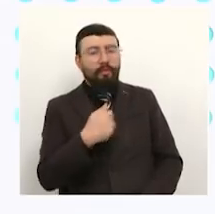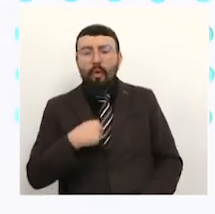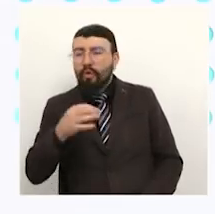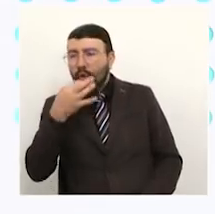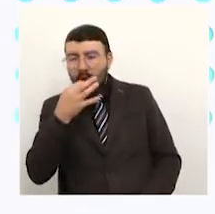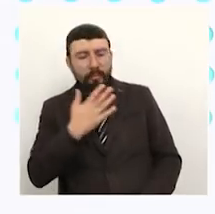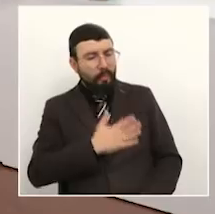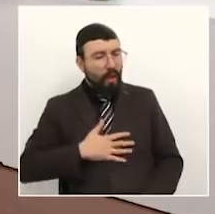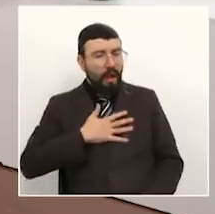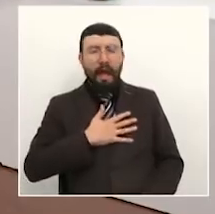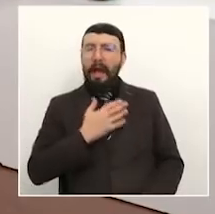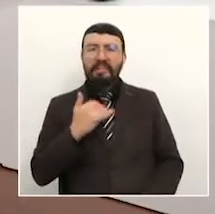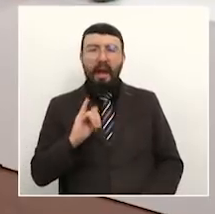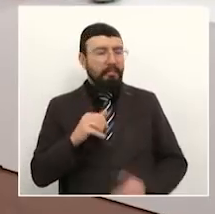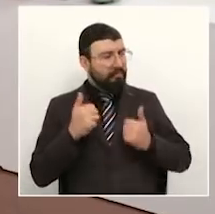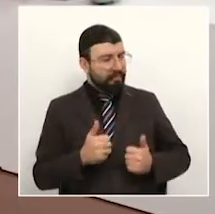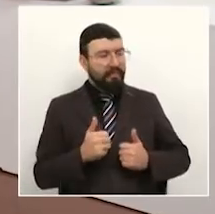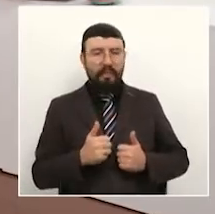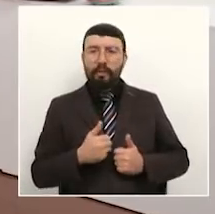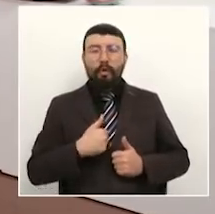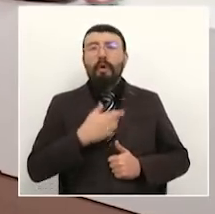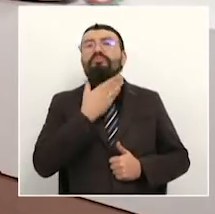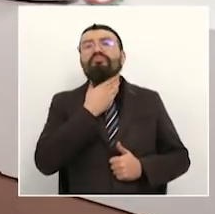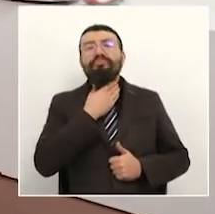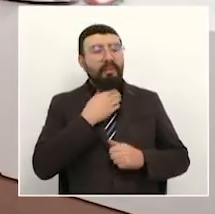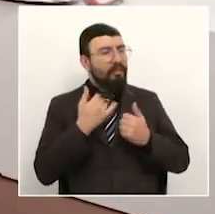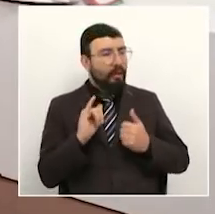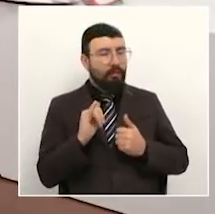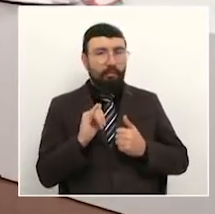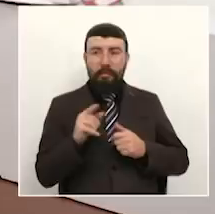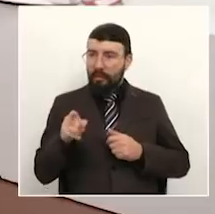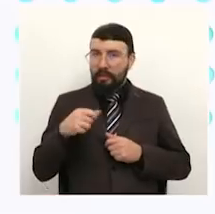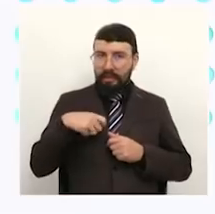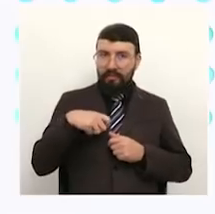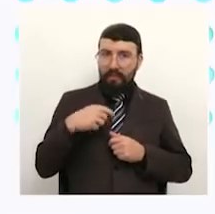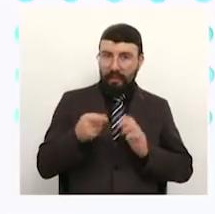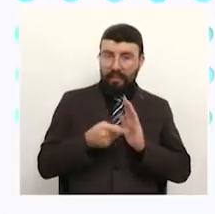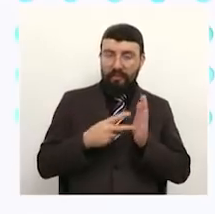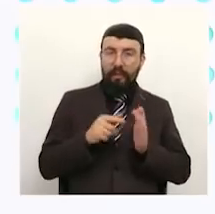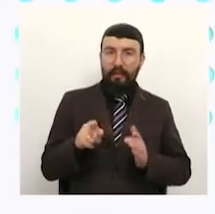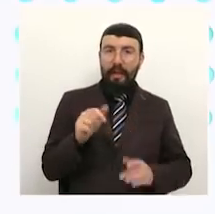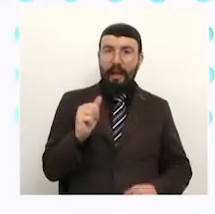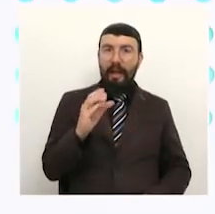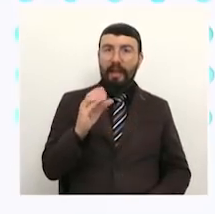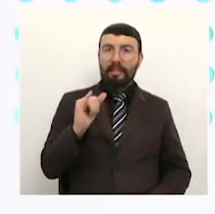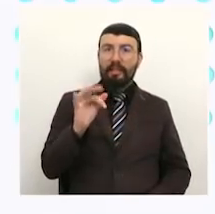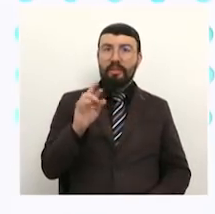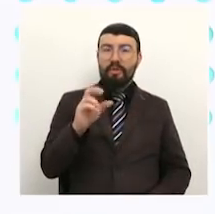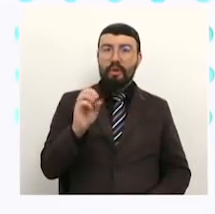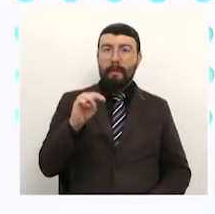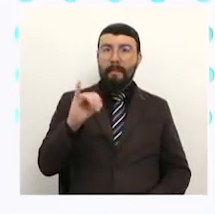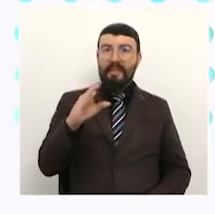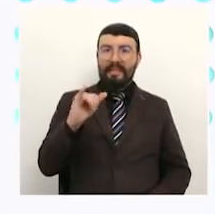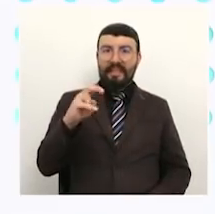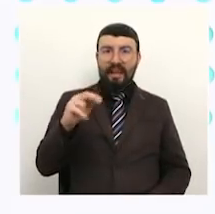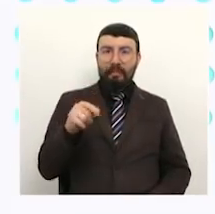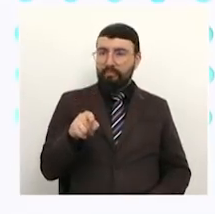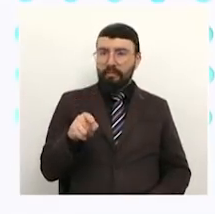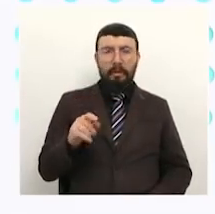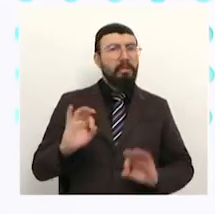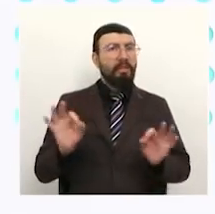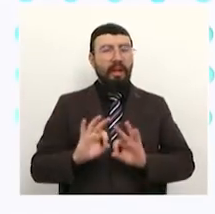porque entonces resulta que no es que las intromisiones ya he hecho absolutamente nada sino que el proceso